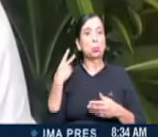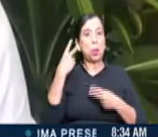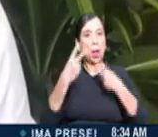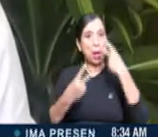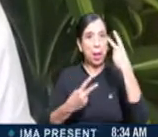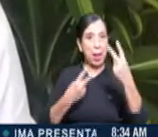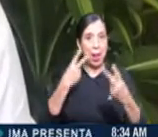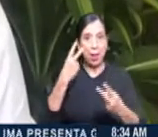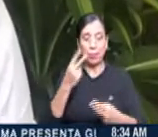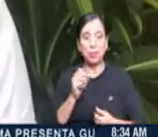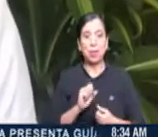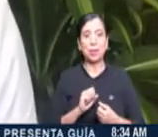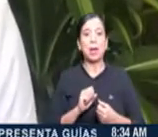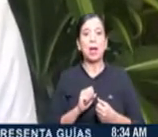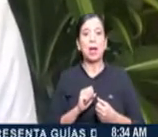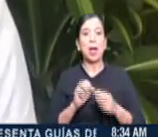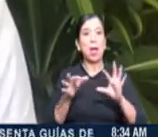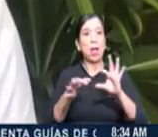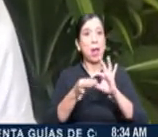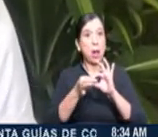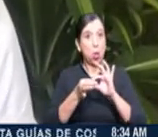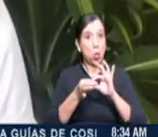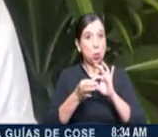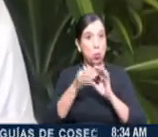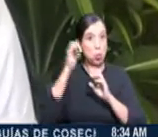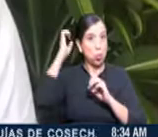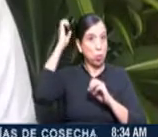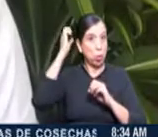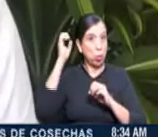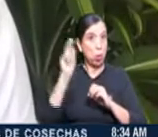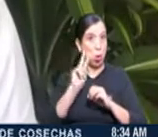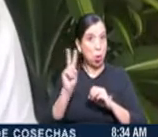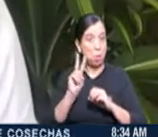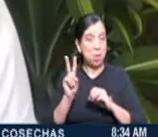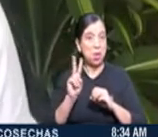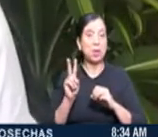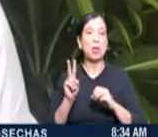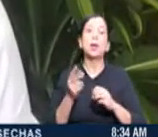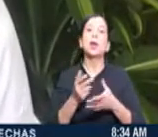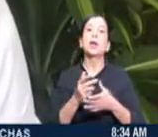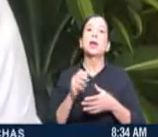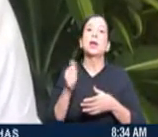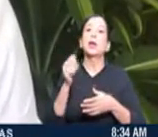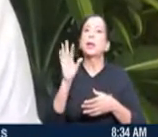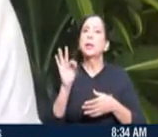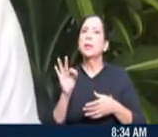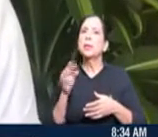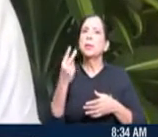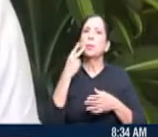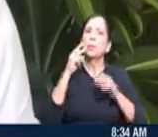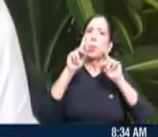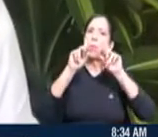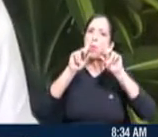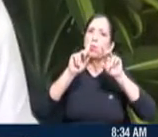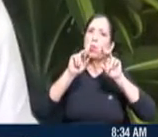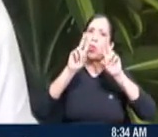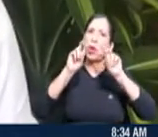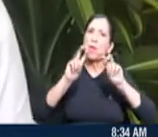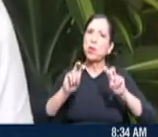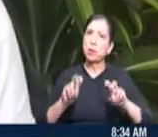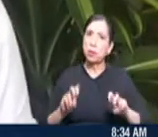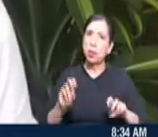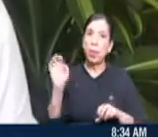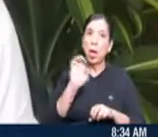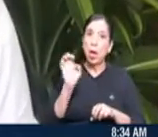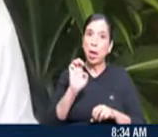el viernes 19, pasamos por una auditoría, algunos conocen que en enero del